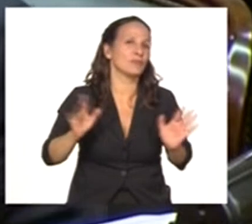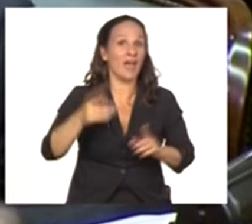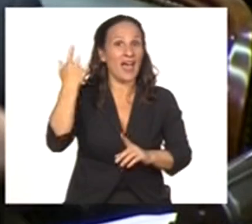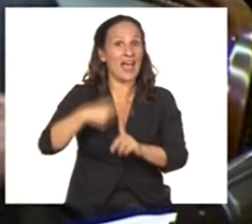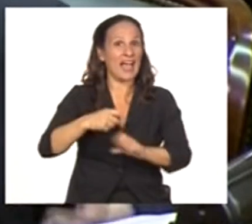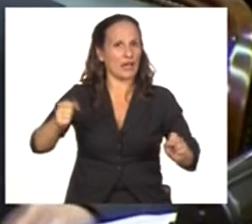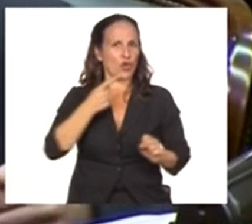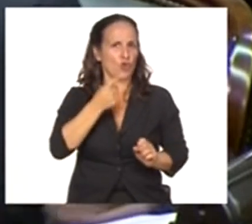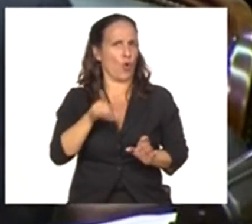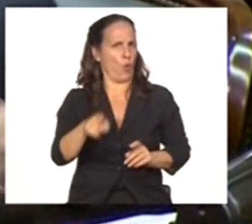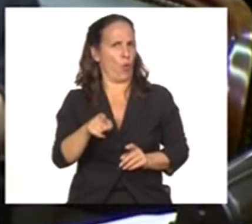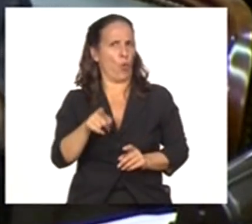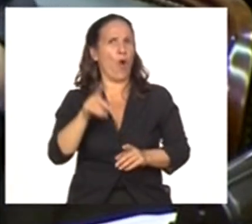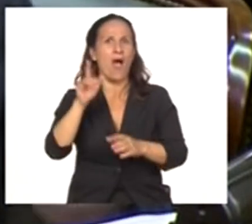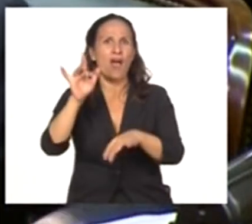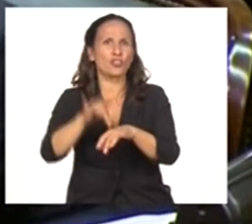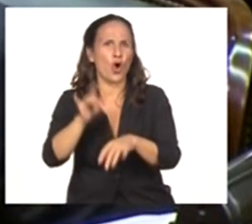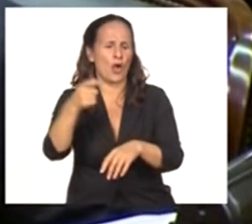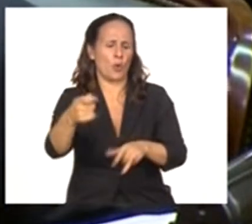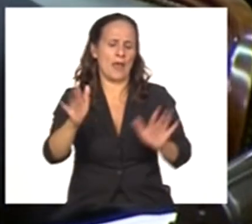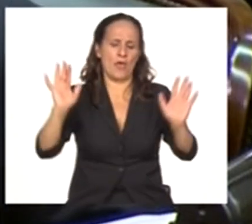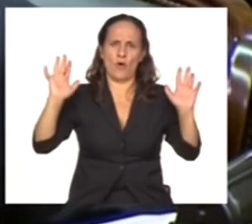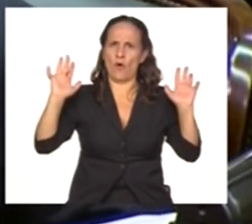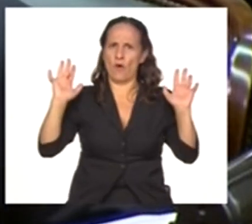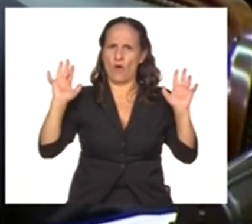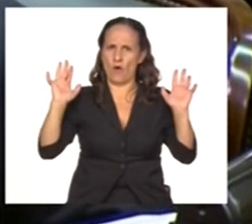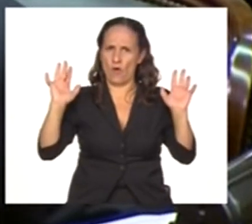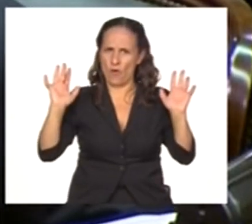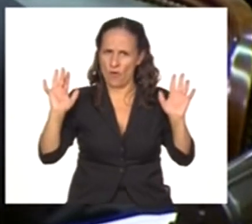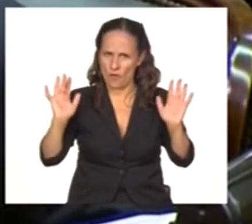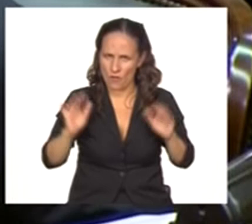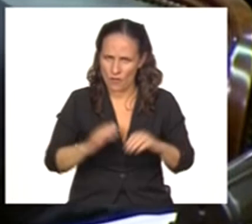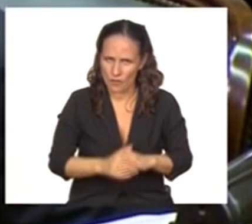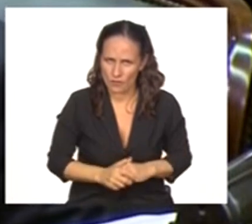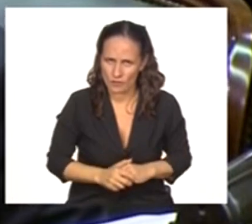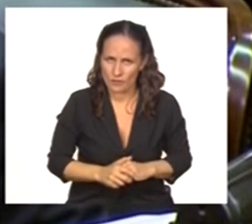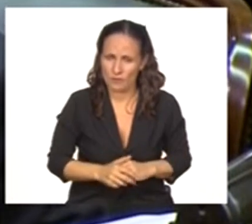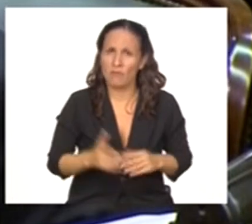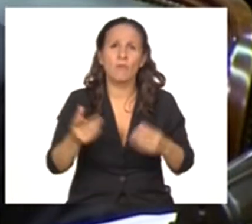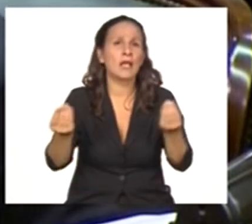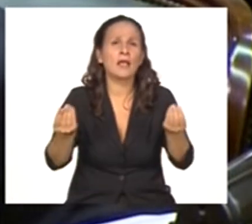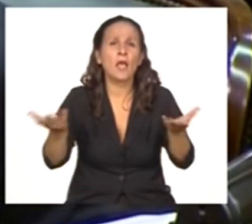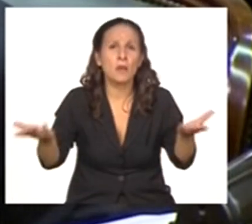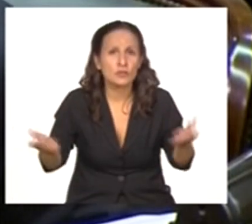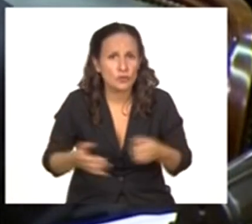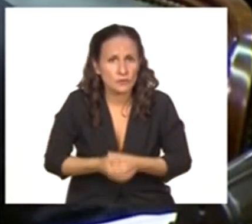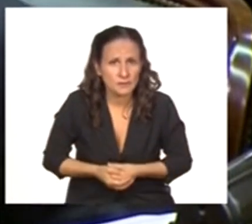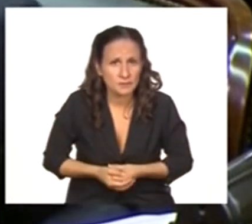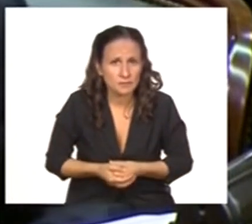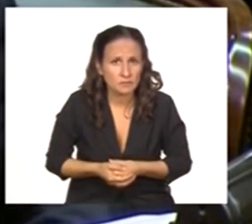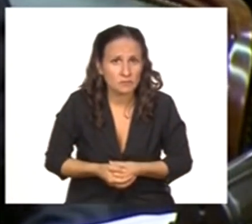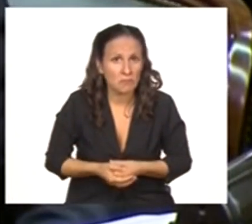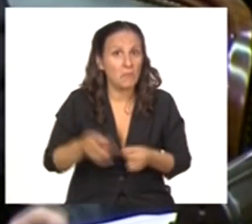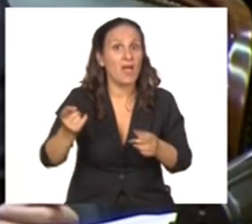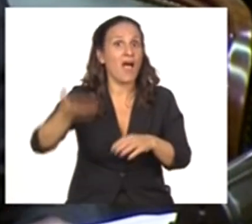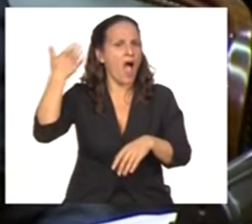Carrió. En estos términos, quisiera, si puedo hacer incluso hasta más preciso y leer. ¿Qué ha pasado que los